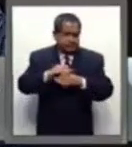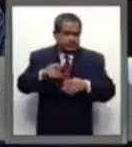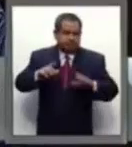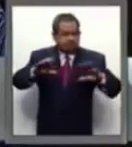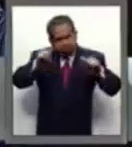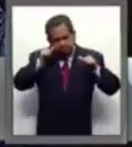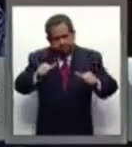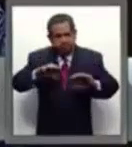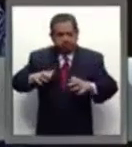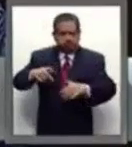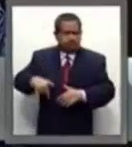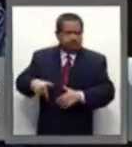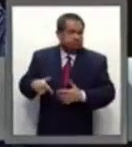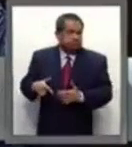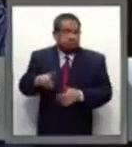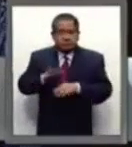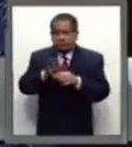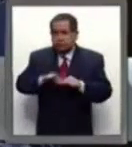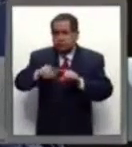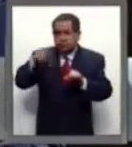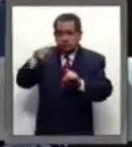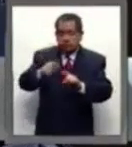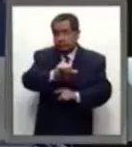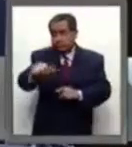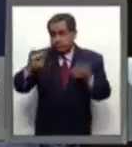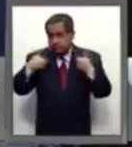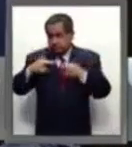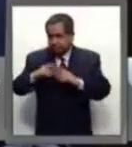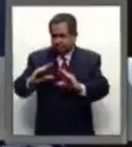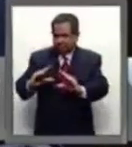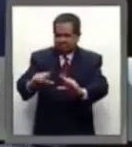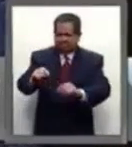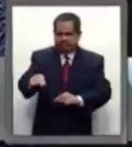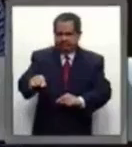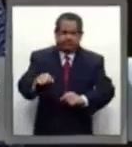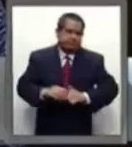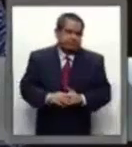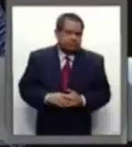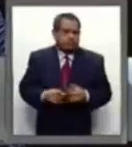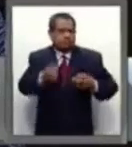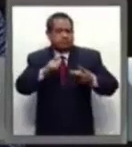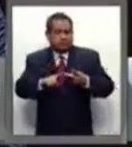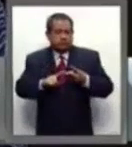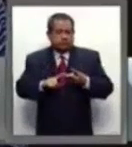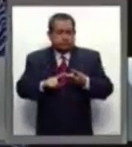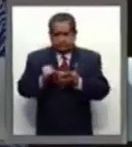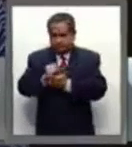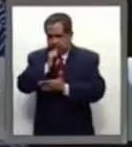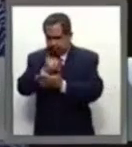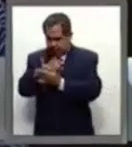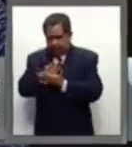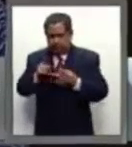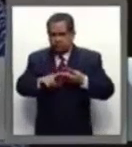legislatura, priorizando la capacitación de nuestros maestros. Y la siguiente reserva se refiere